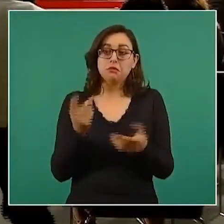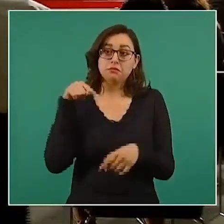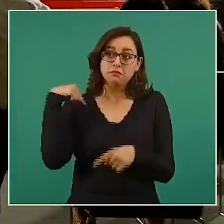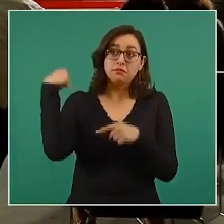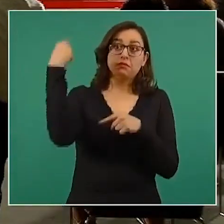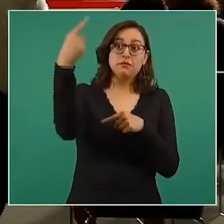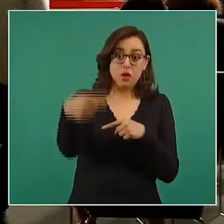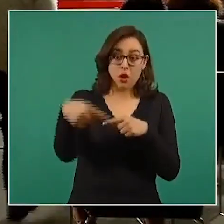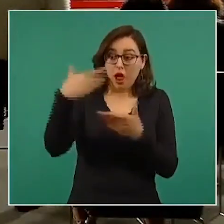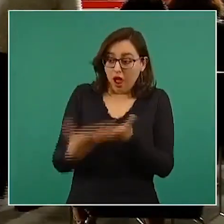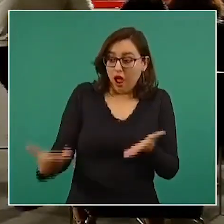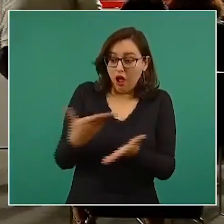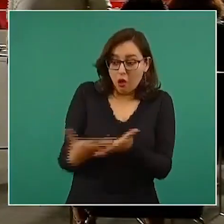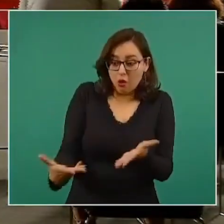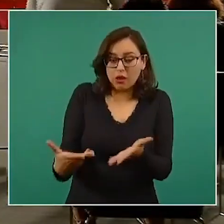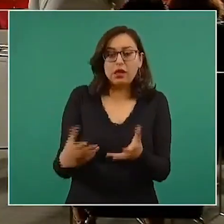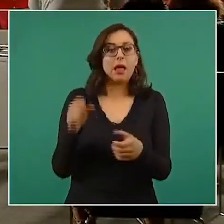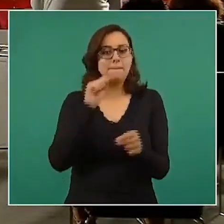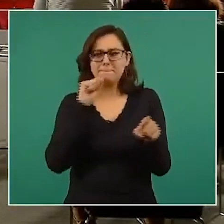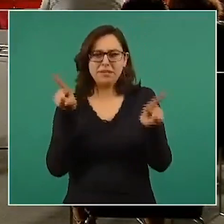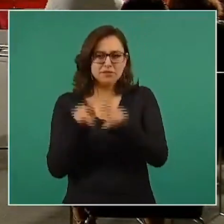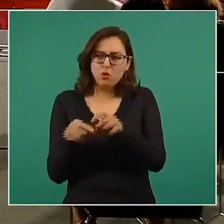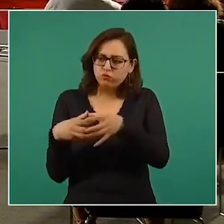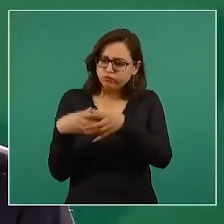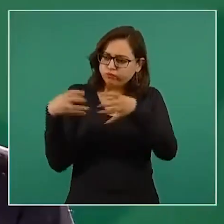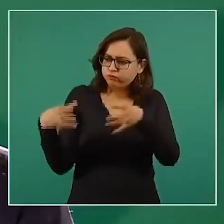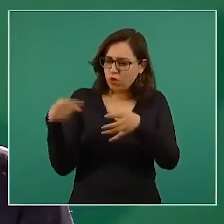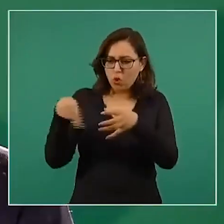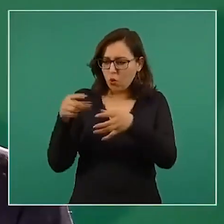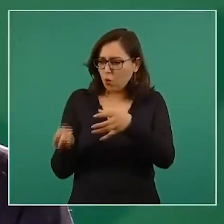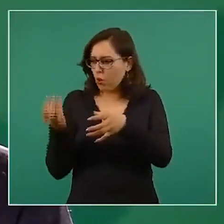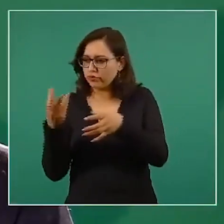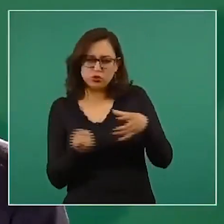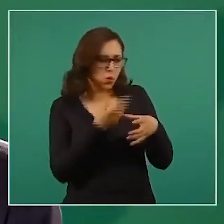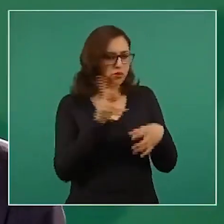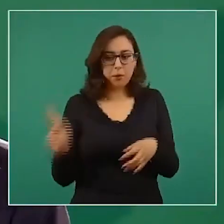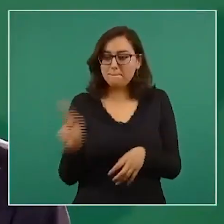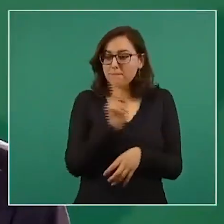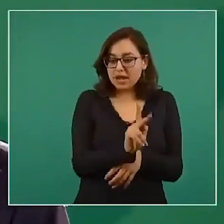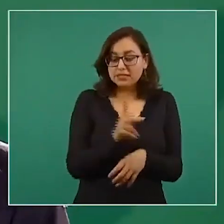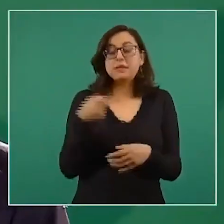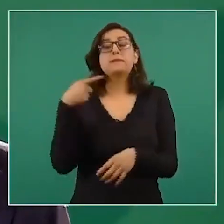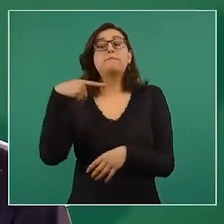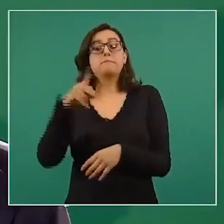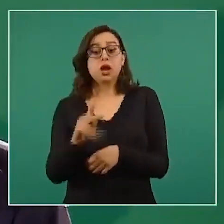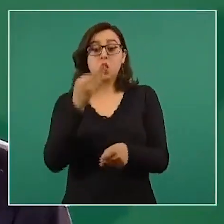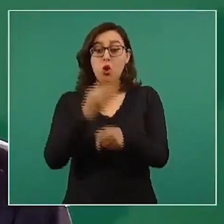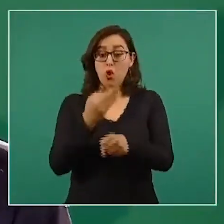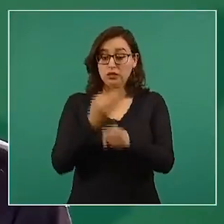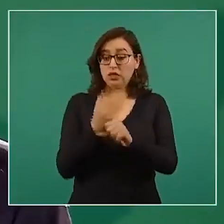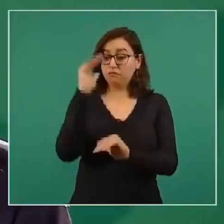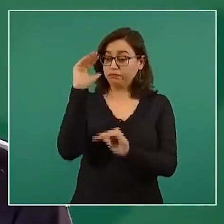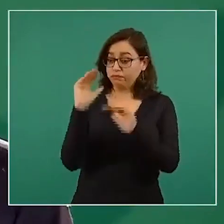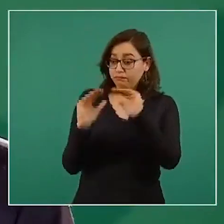epidemia a la alza, vamos con una epidemia a la baja. Pero es muy importante que quede claro que no estamos declarando el final